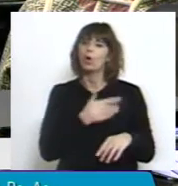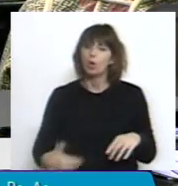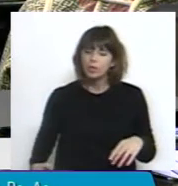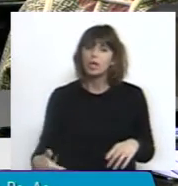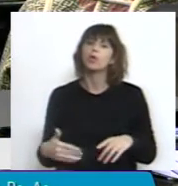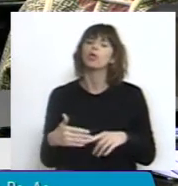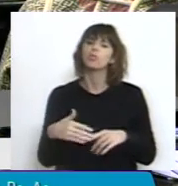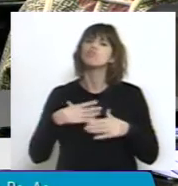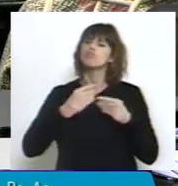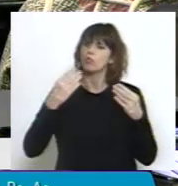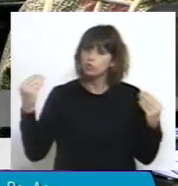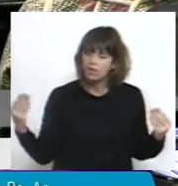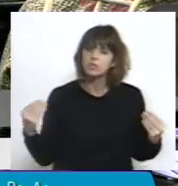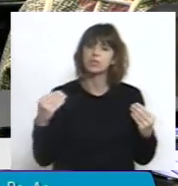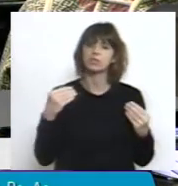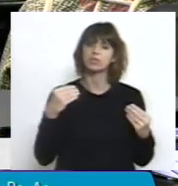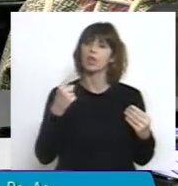sistémicamente